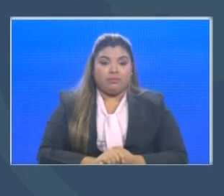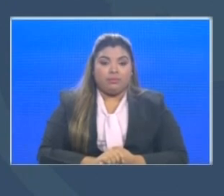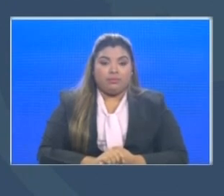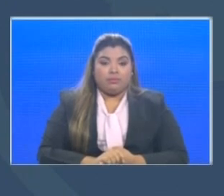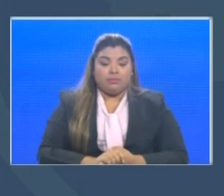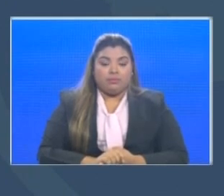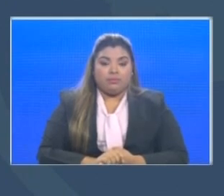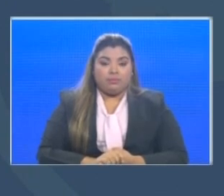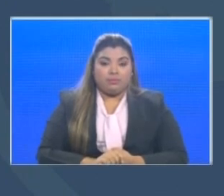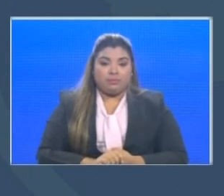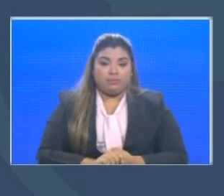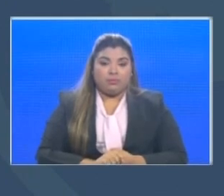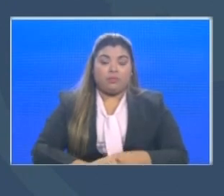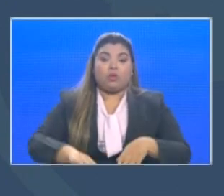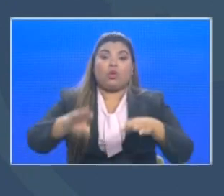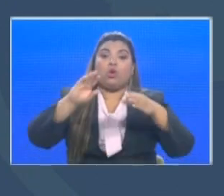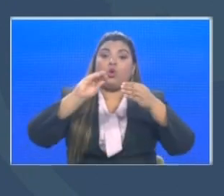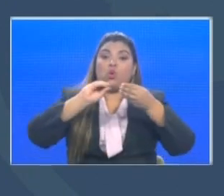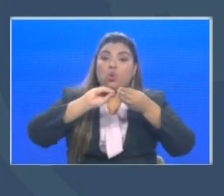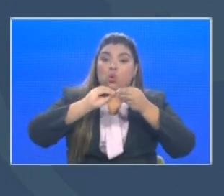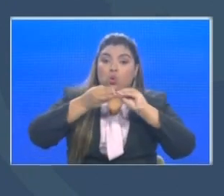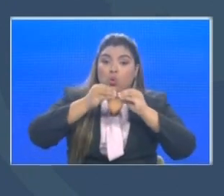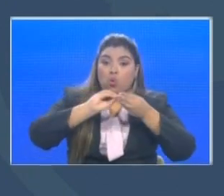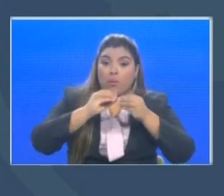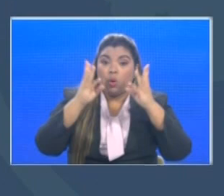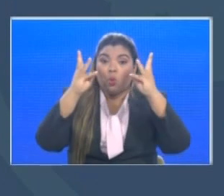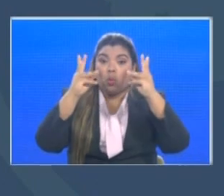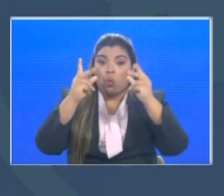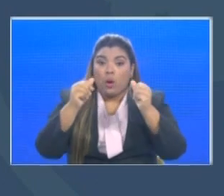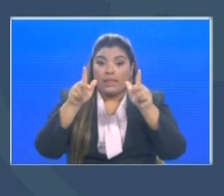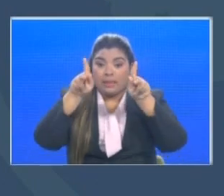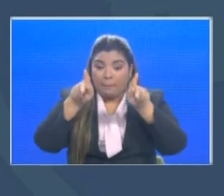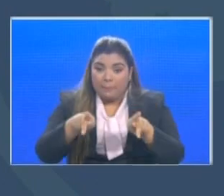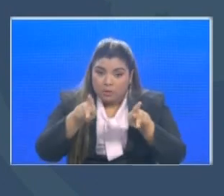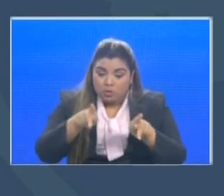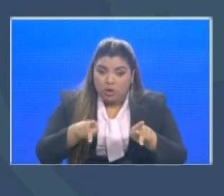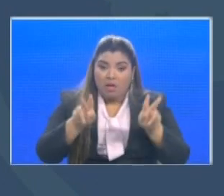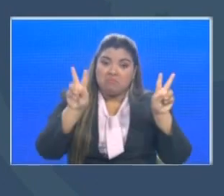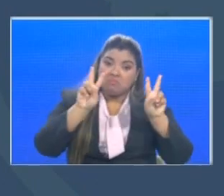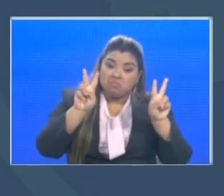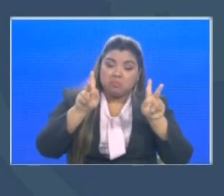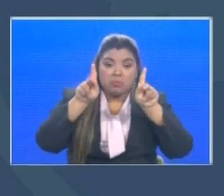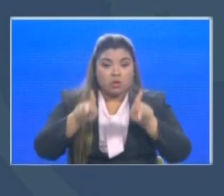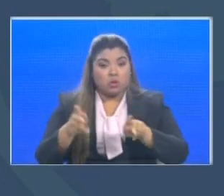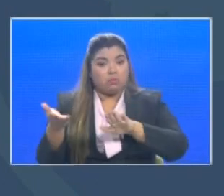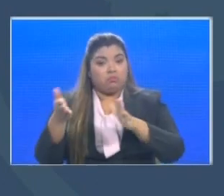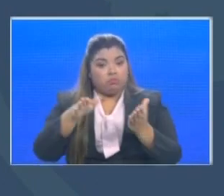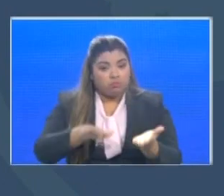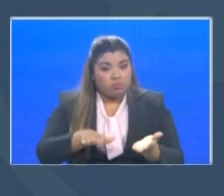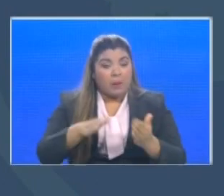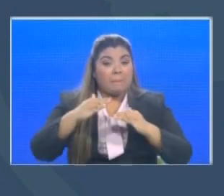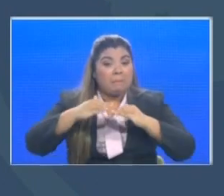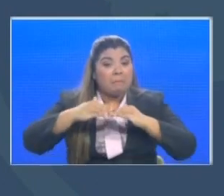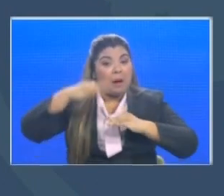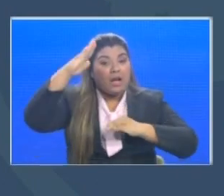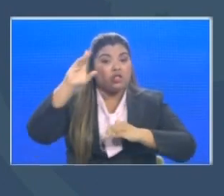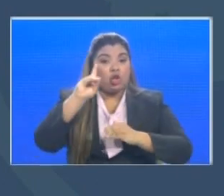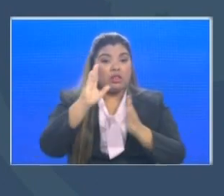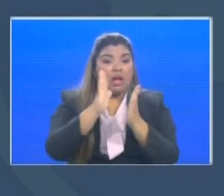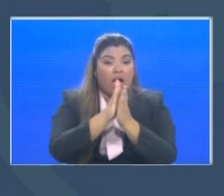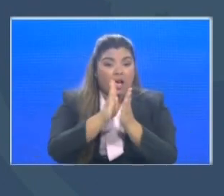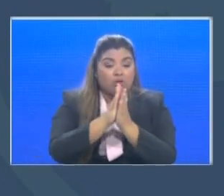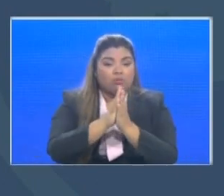Tenemos, en cuanto al número de casos y defunciones, que el mayor número de los casos se encuentran entre los